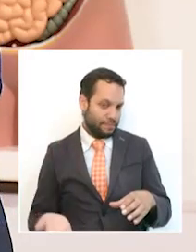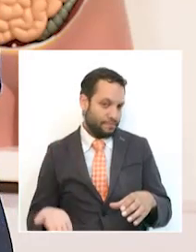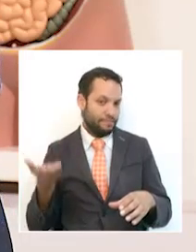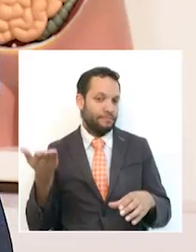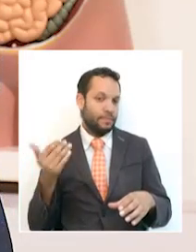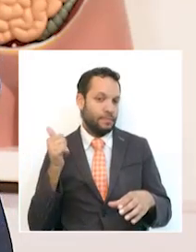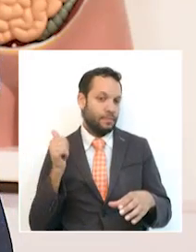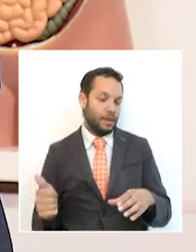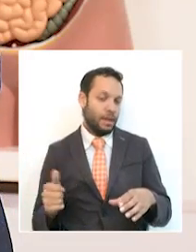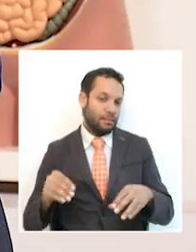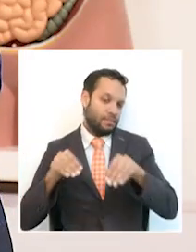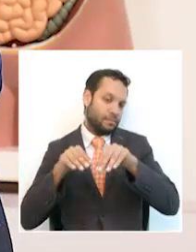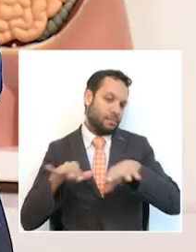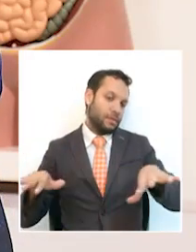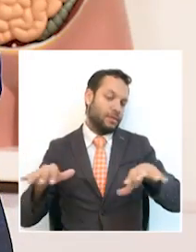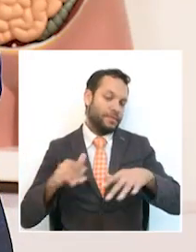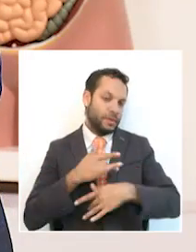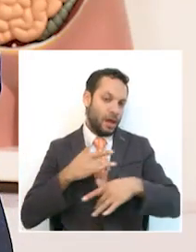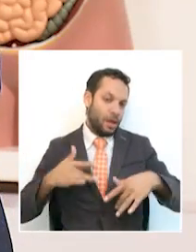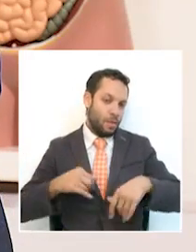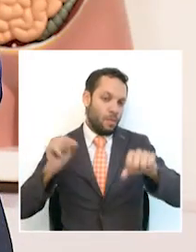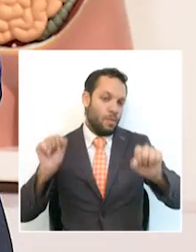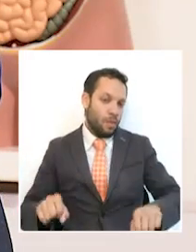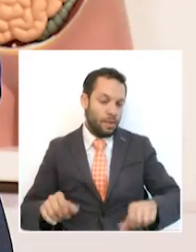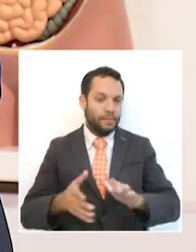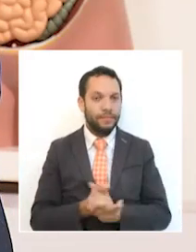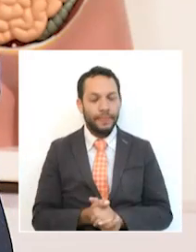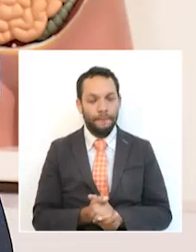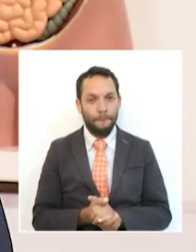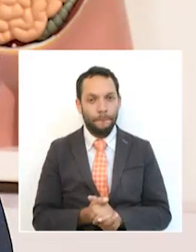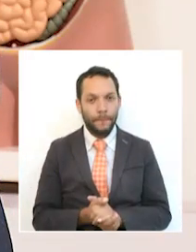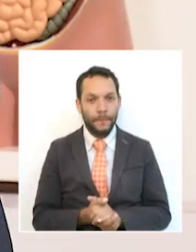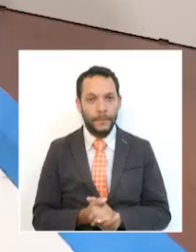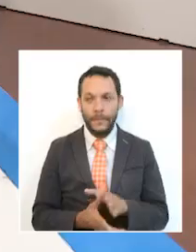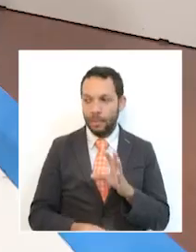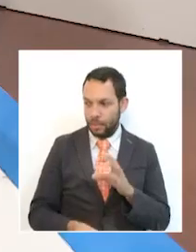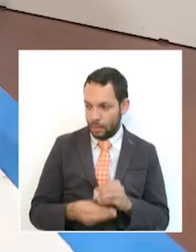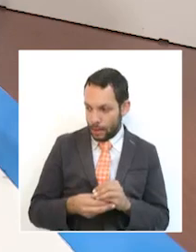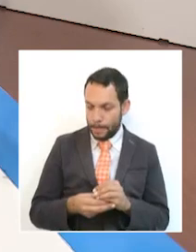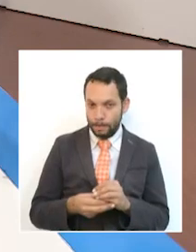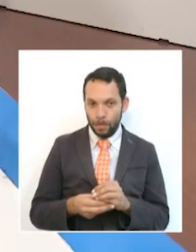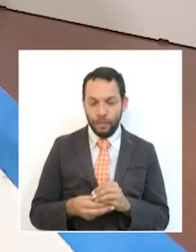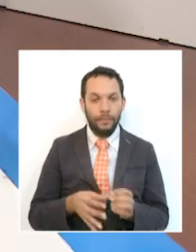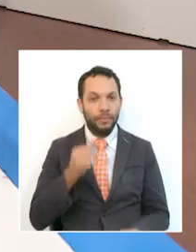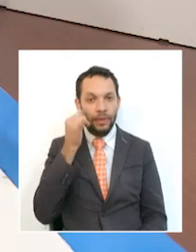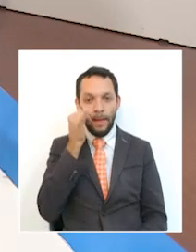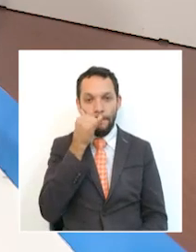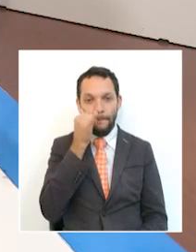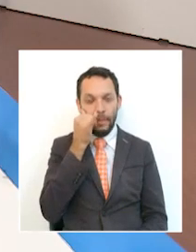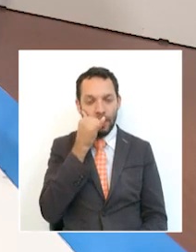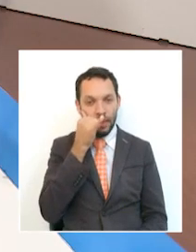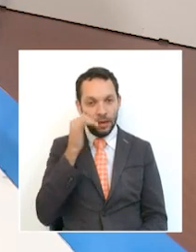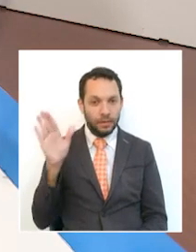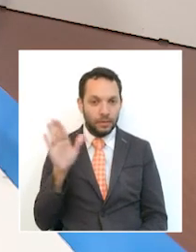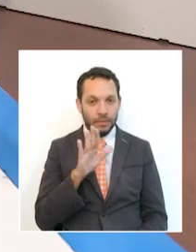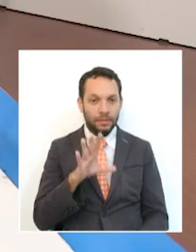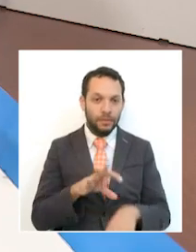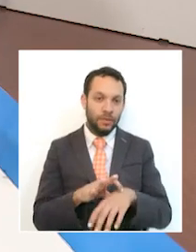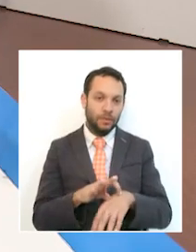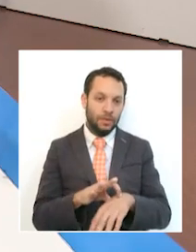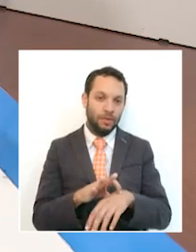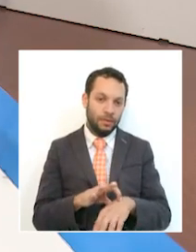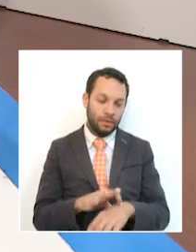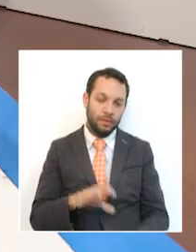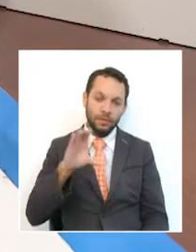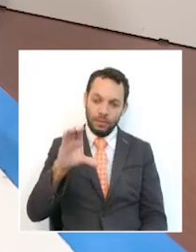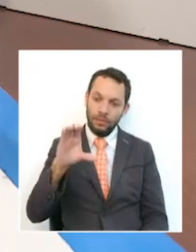grande para la para cada persona para el organismo tenemos césar un vídeo del doctor carlos montoya que ese efecto